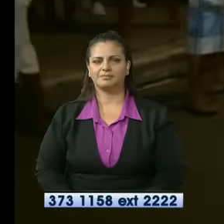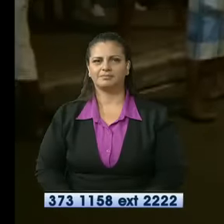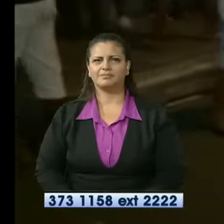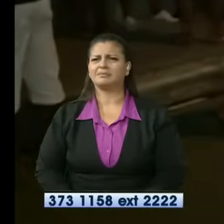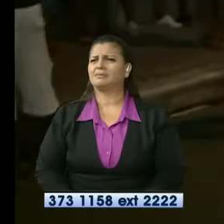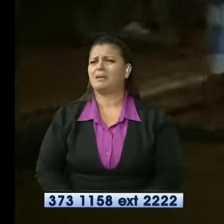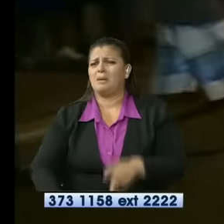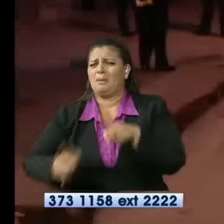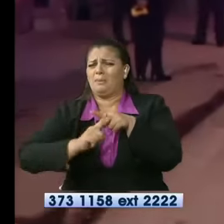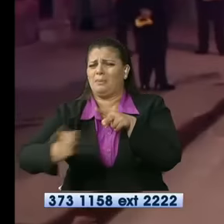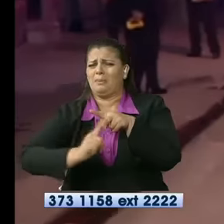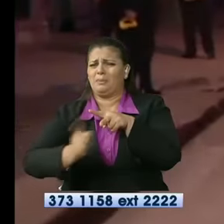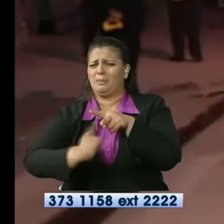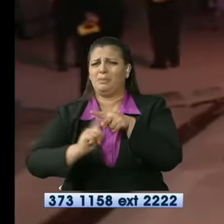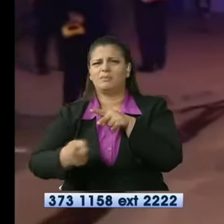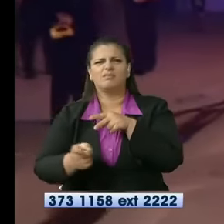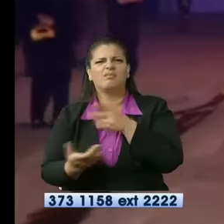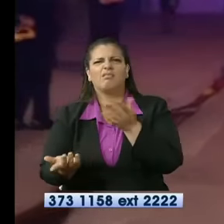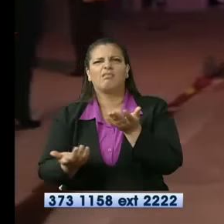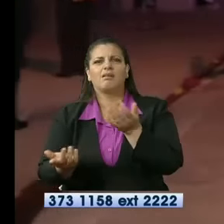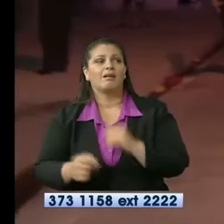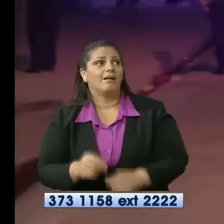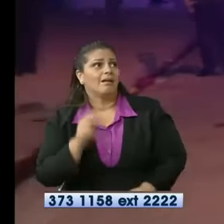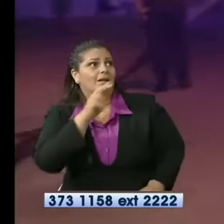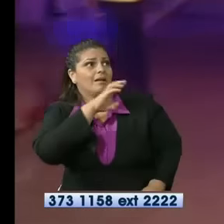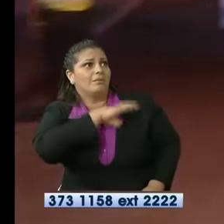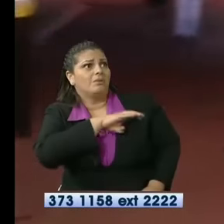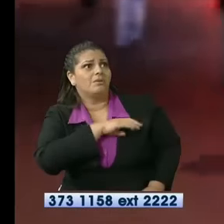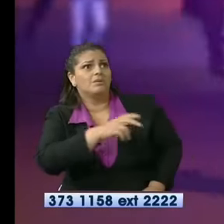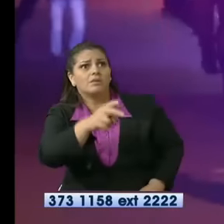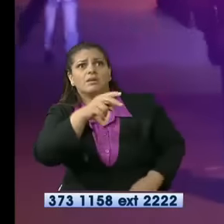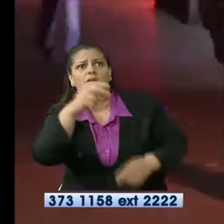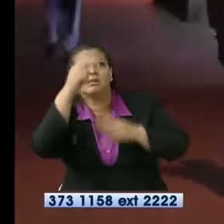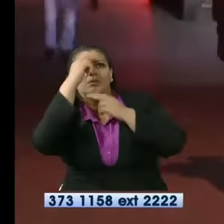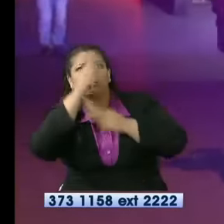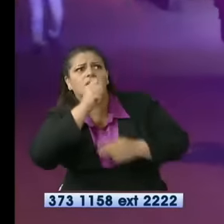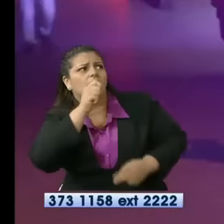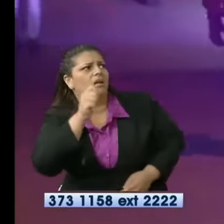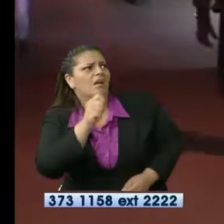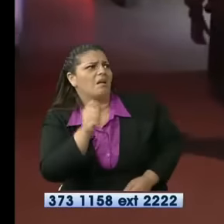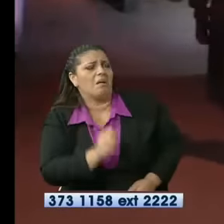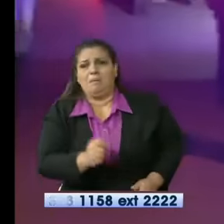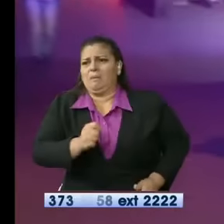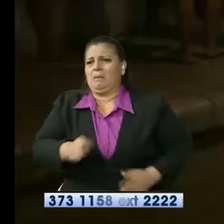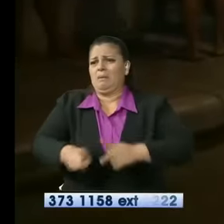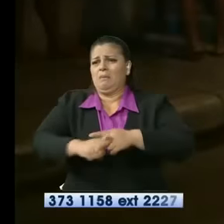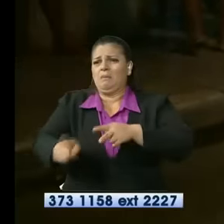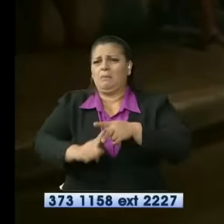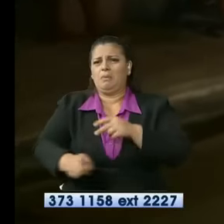Salieron despavoridos al percatarse de la presencia de los uniformados y las cámaras de